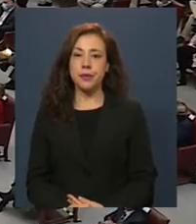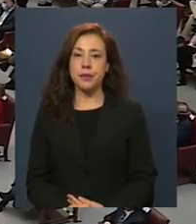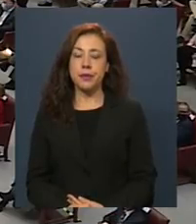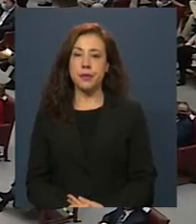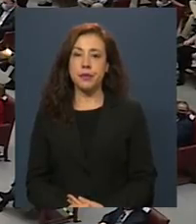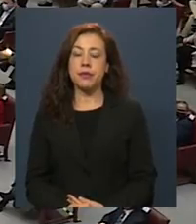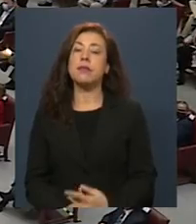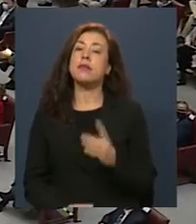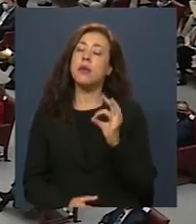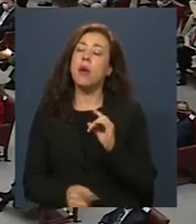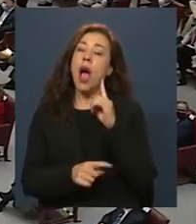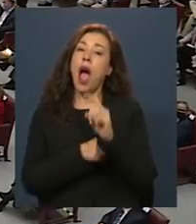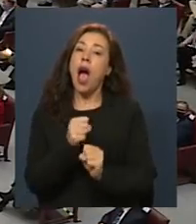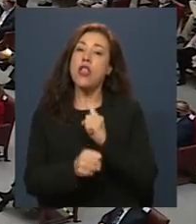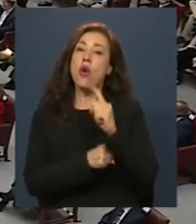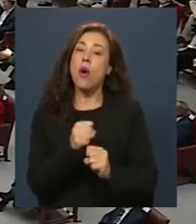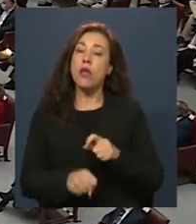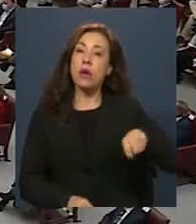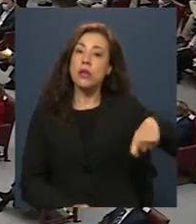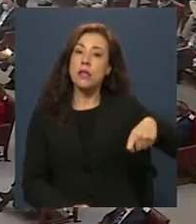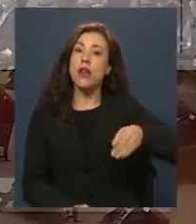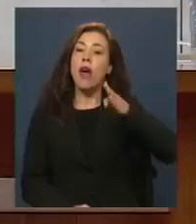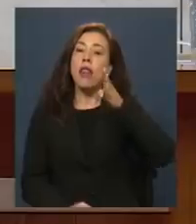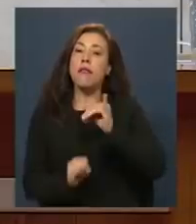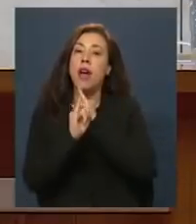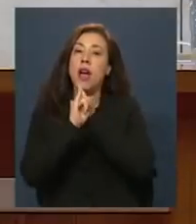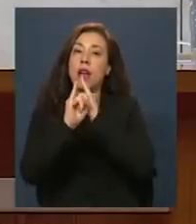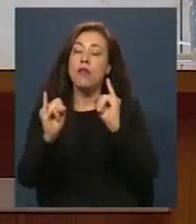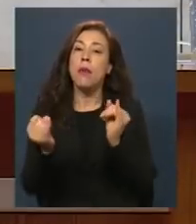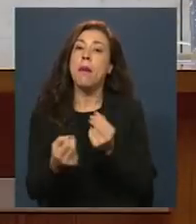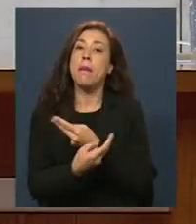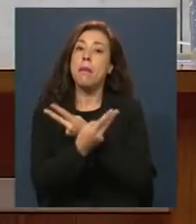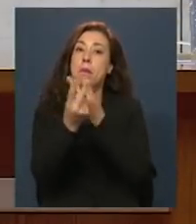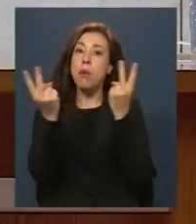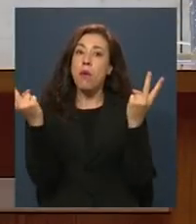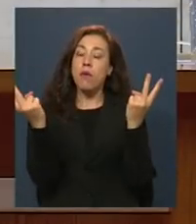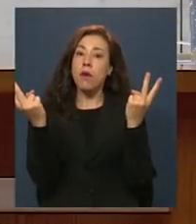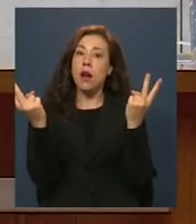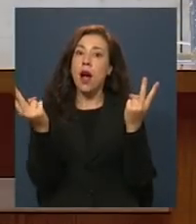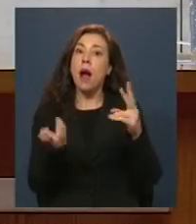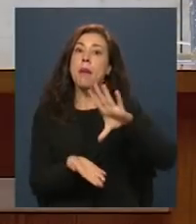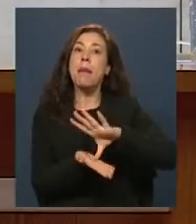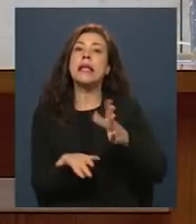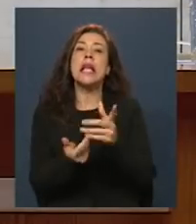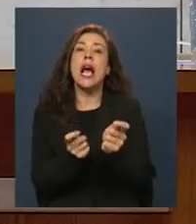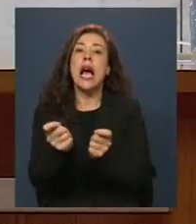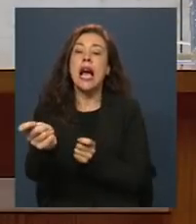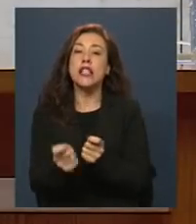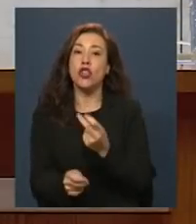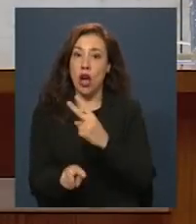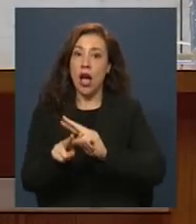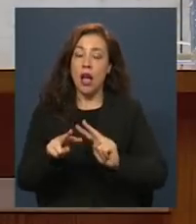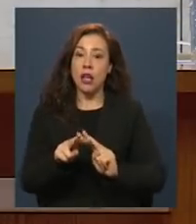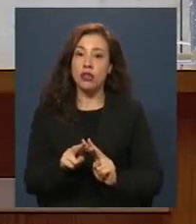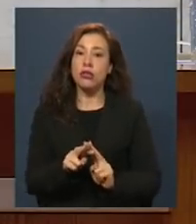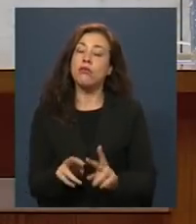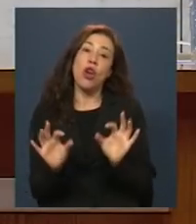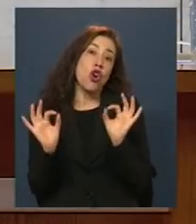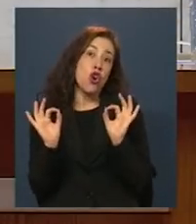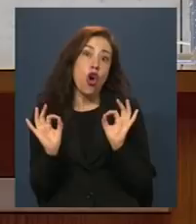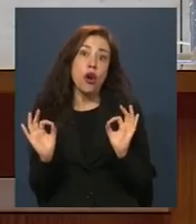Como cada año, el Senado debe dar cuenta pública al país de la gestión realizada. Es lo